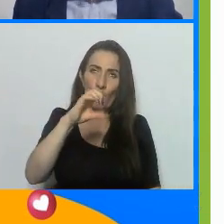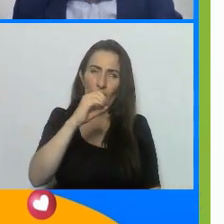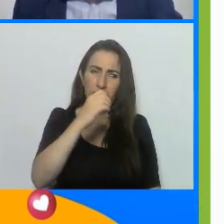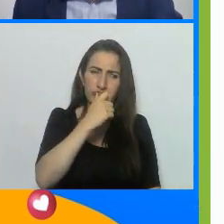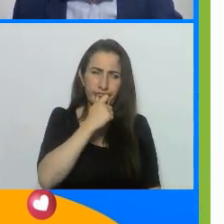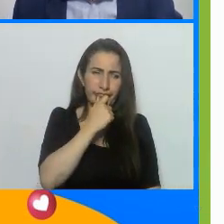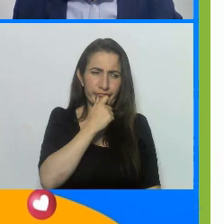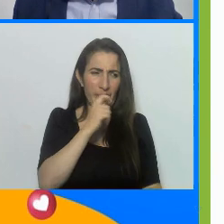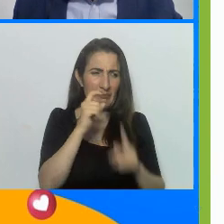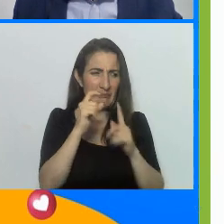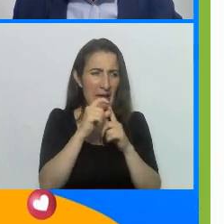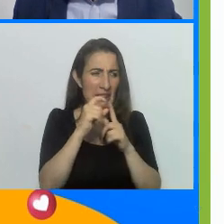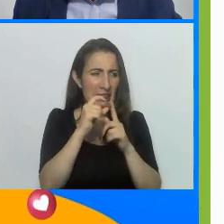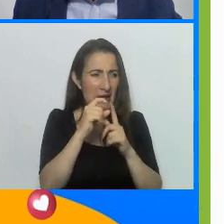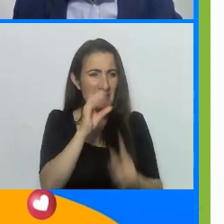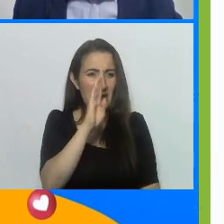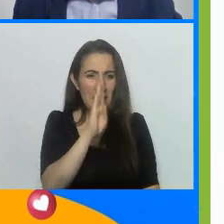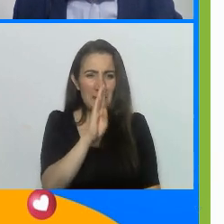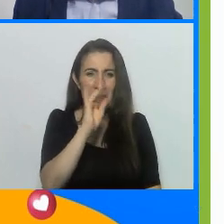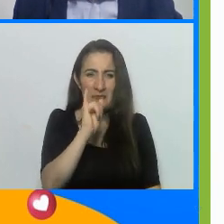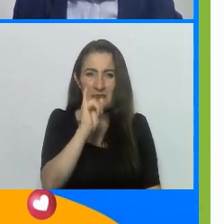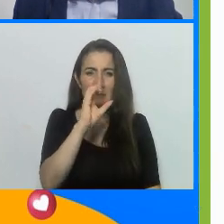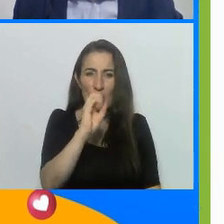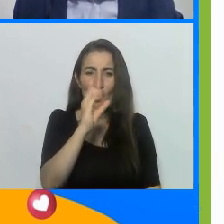término. Biotopo significa